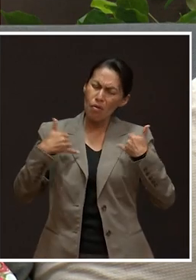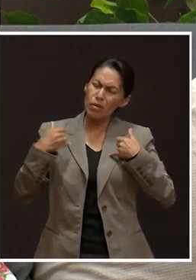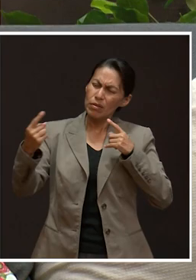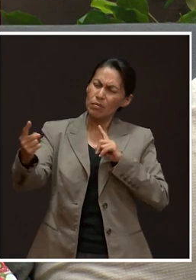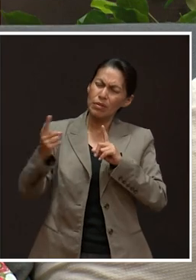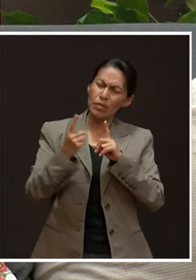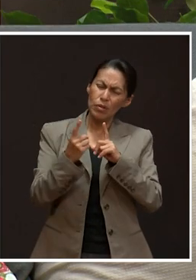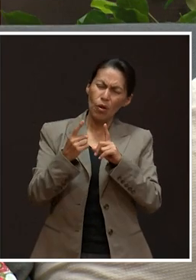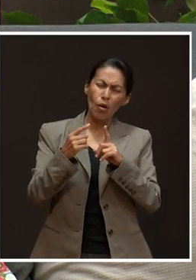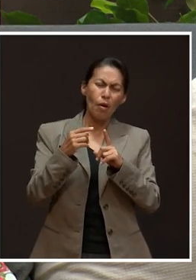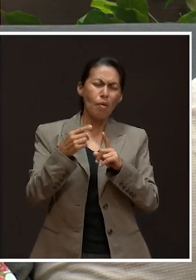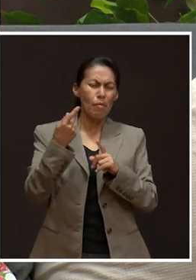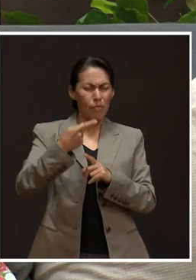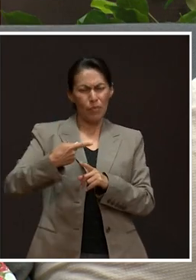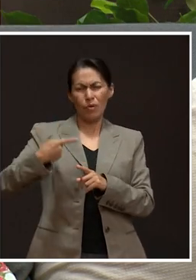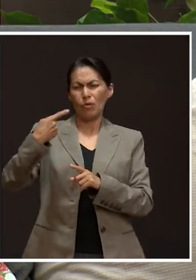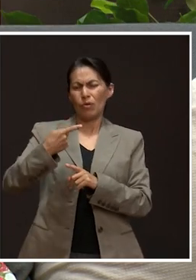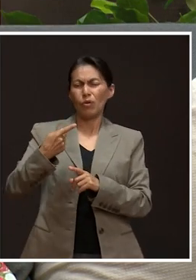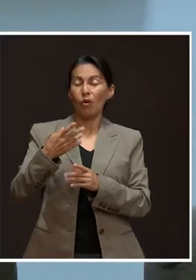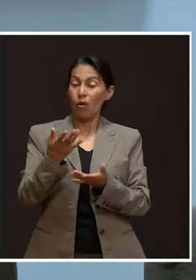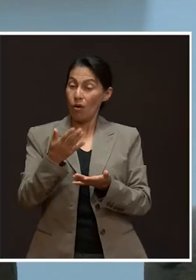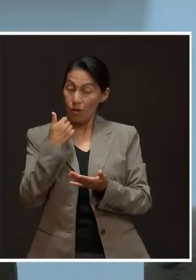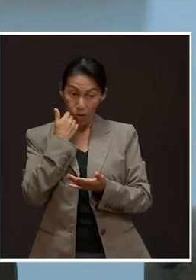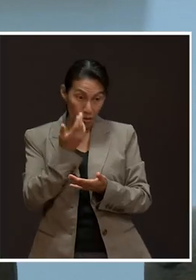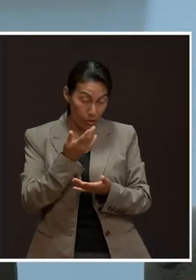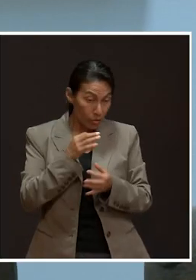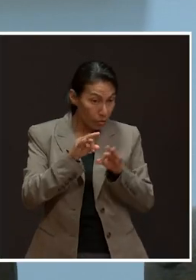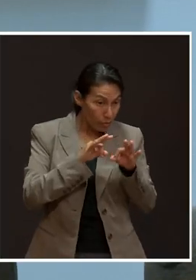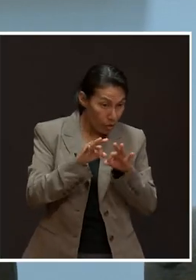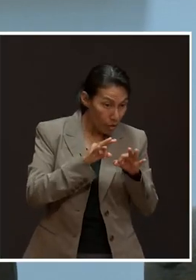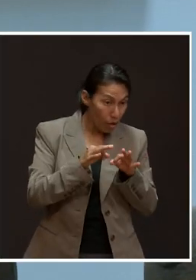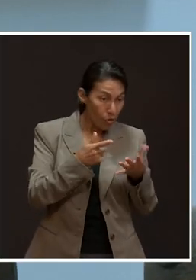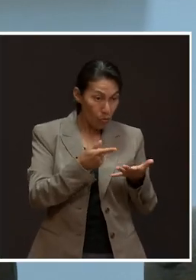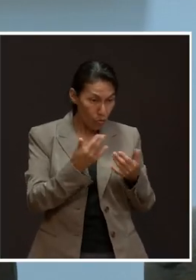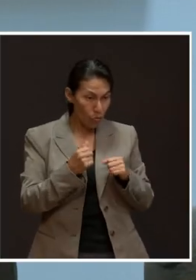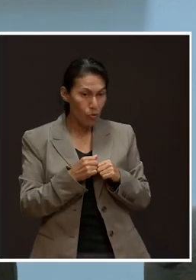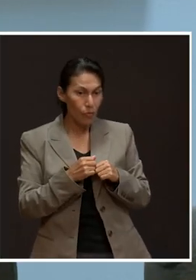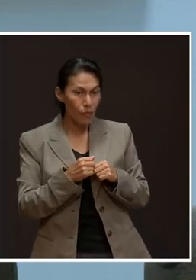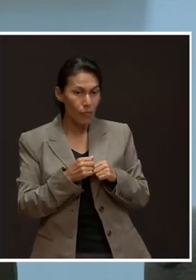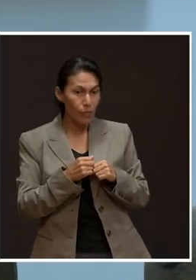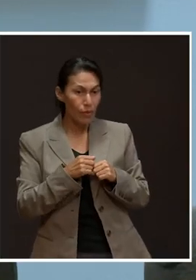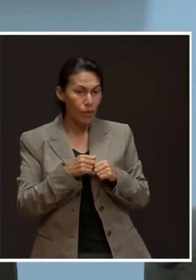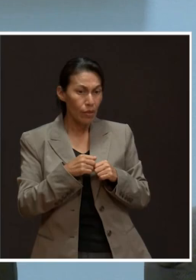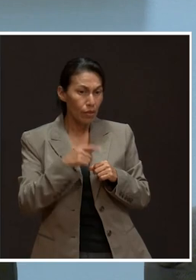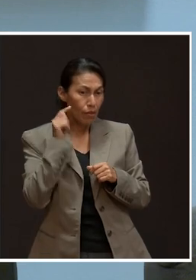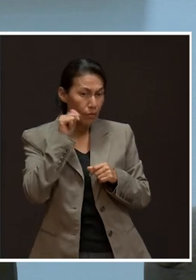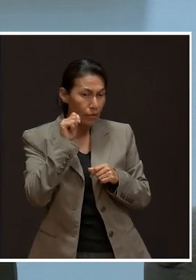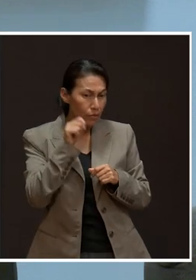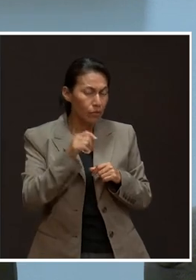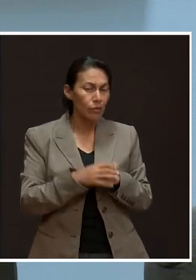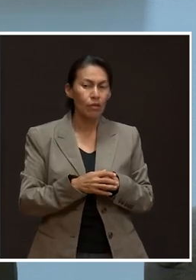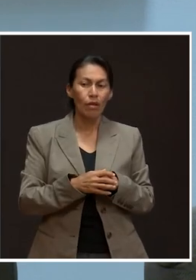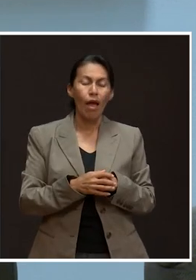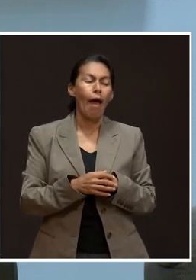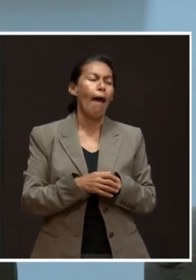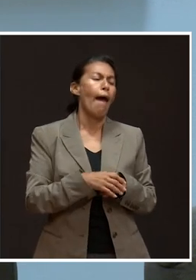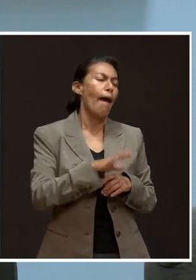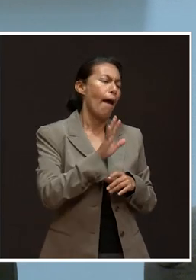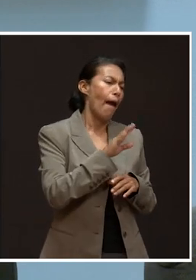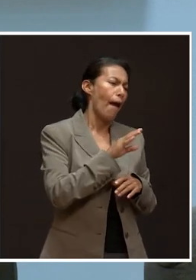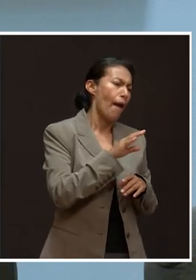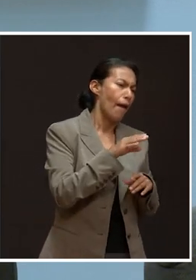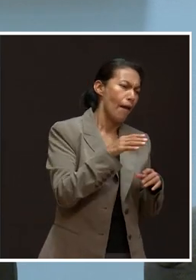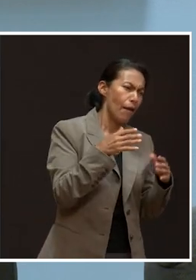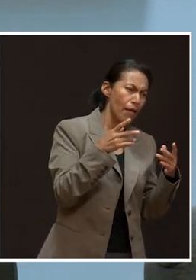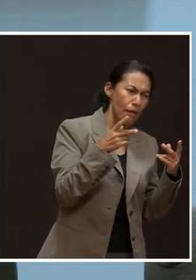estaba bien y ya nos fuimos. O sea, durante el verano, los colportores son enviados a diferentes partes de